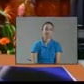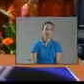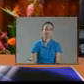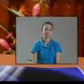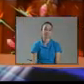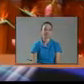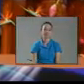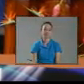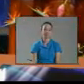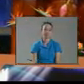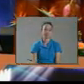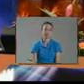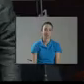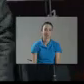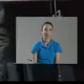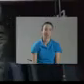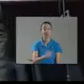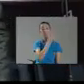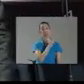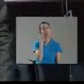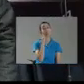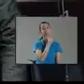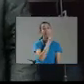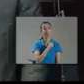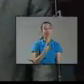mañana le dije, ¿cuántos quedaron sin trabajo?